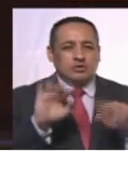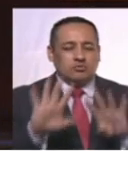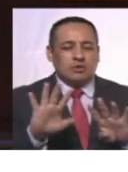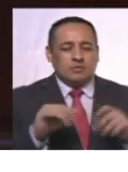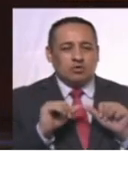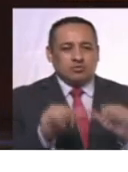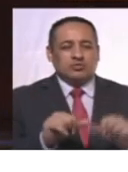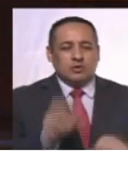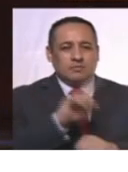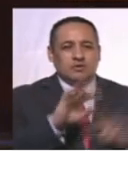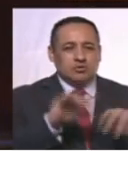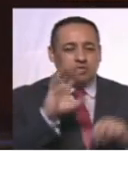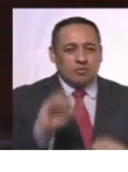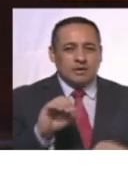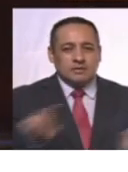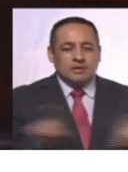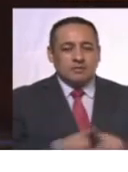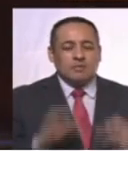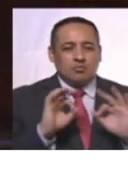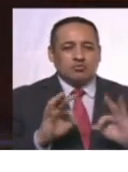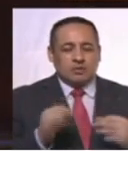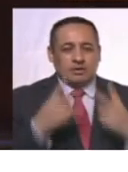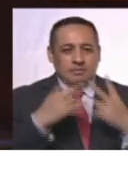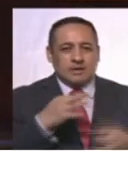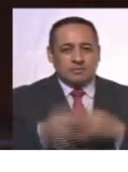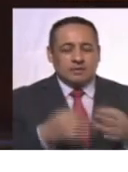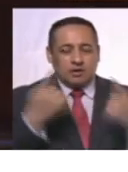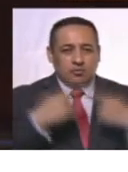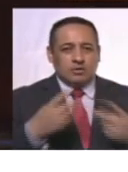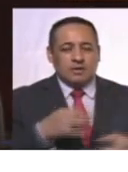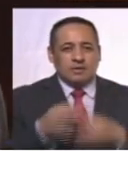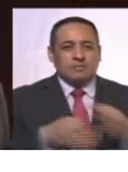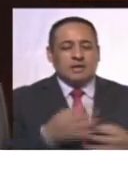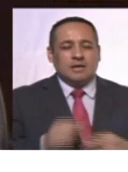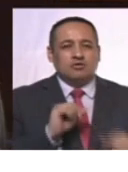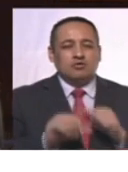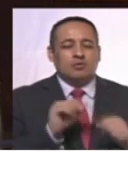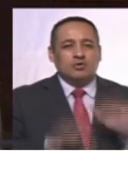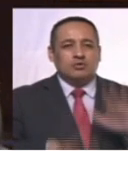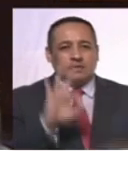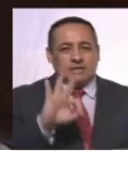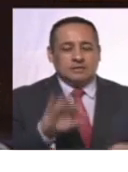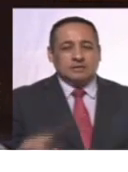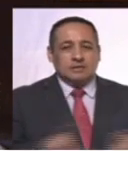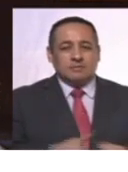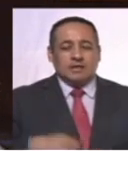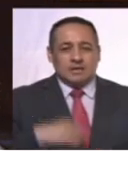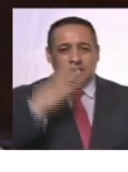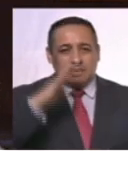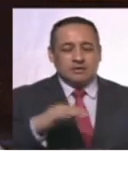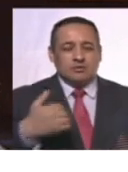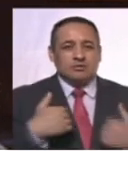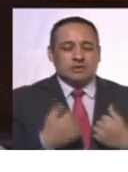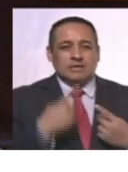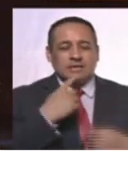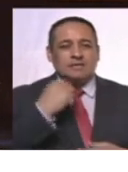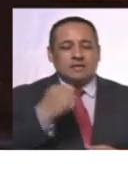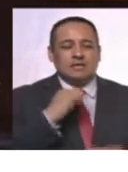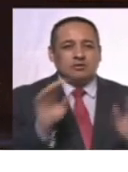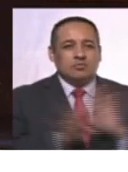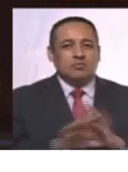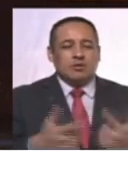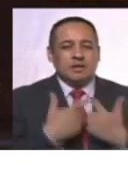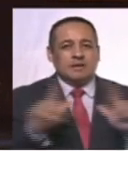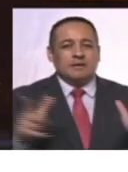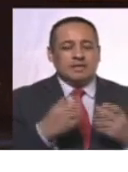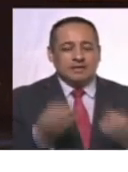vigente 1990, puntualmente solo me voy a ceñir al artículo 13. El niño tendrá derecho a la